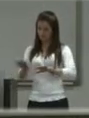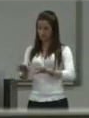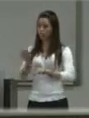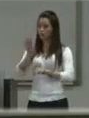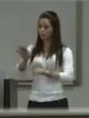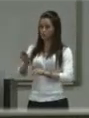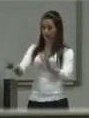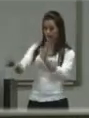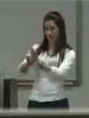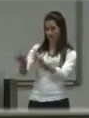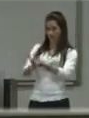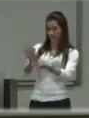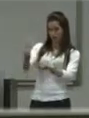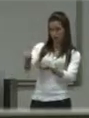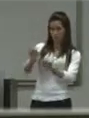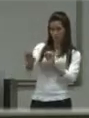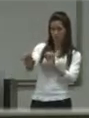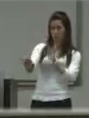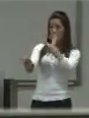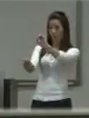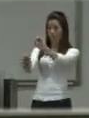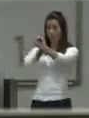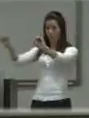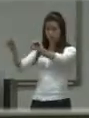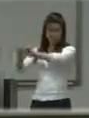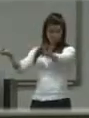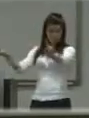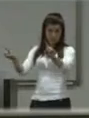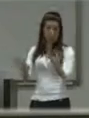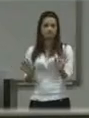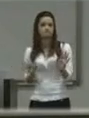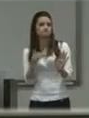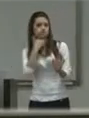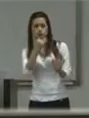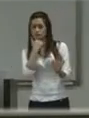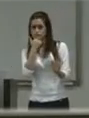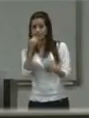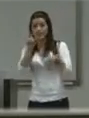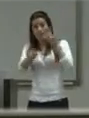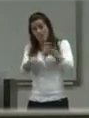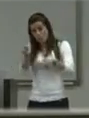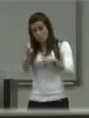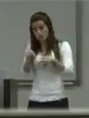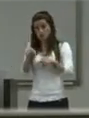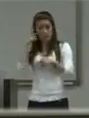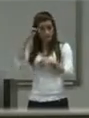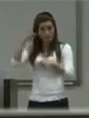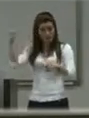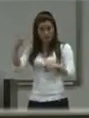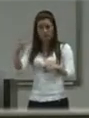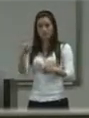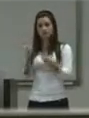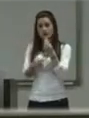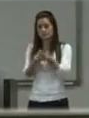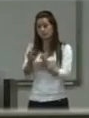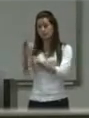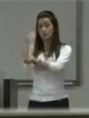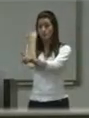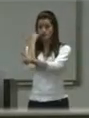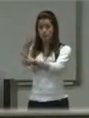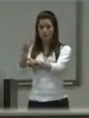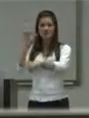tenemos datos comprensivos algunos de los datos en el informe si hacen Esa diferencia de género lo que sabemos es que las mujeres son esterilizadas con